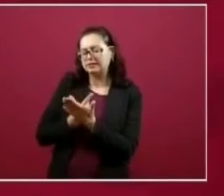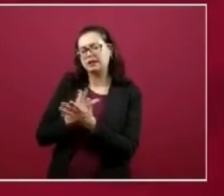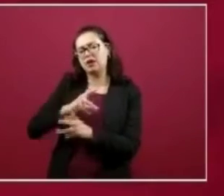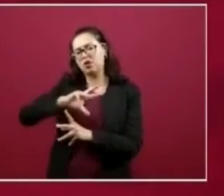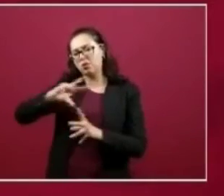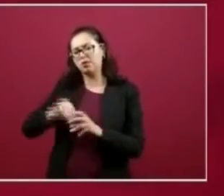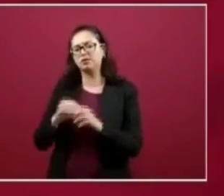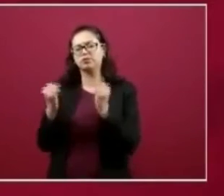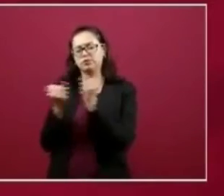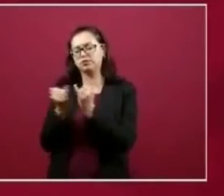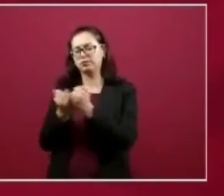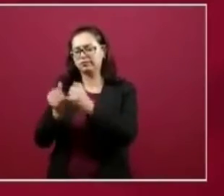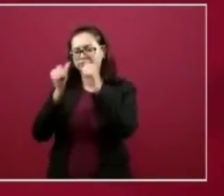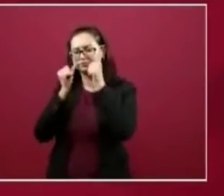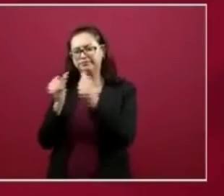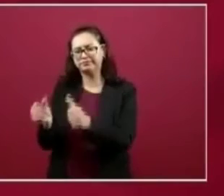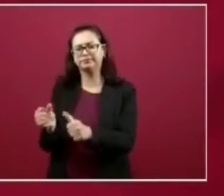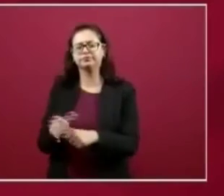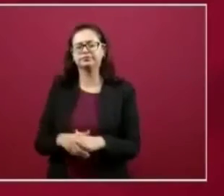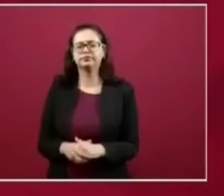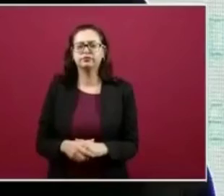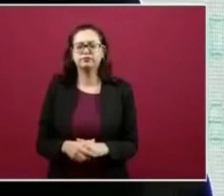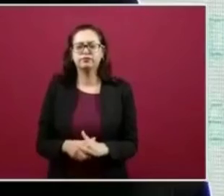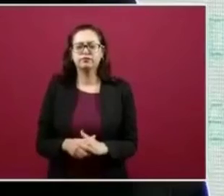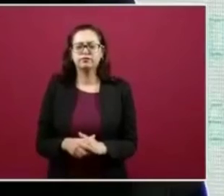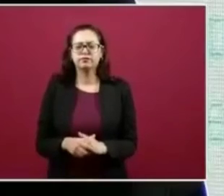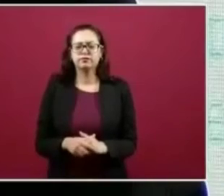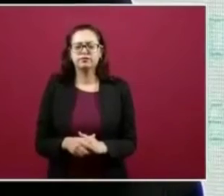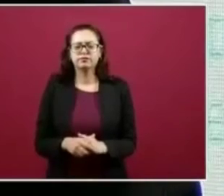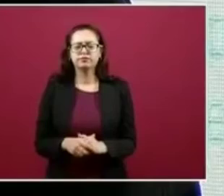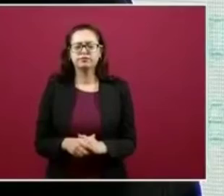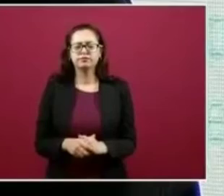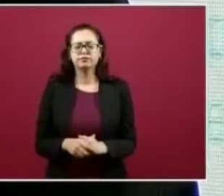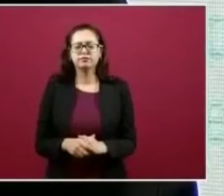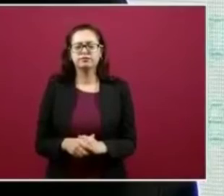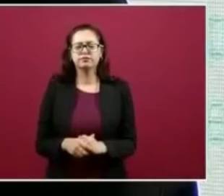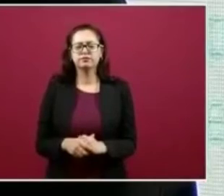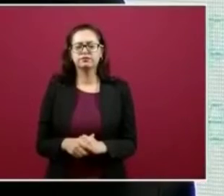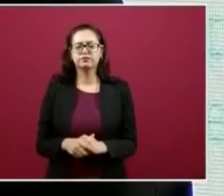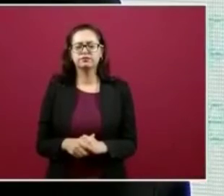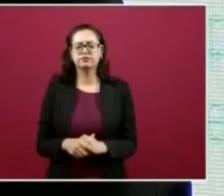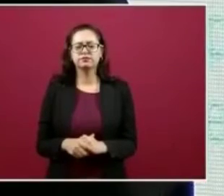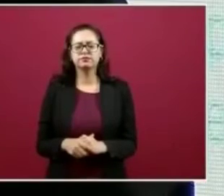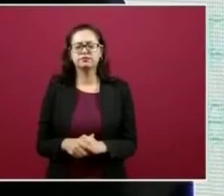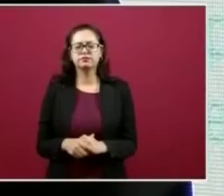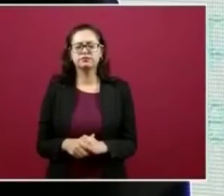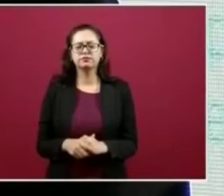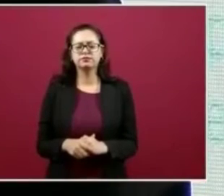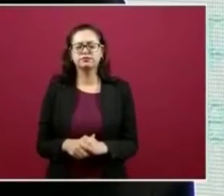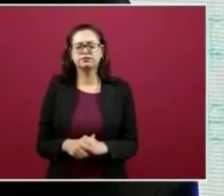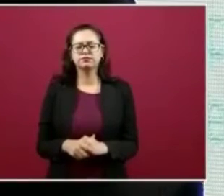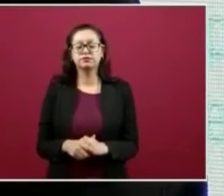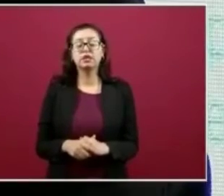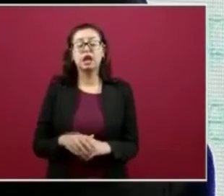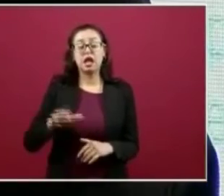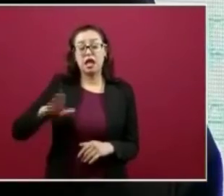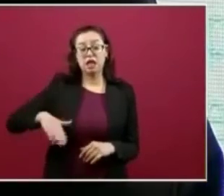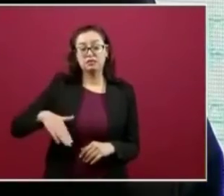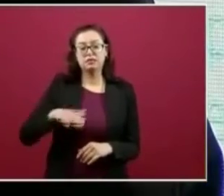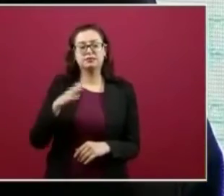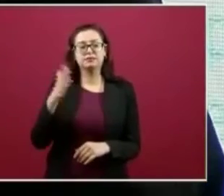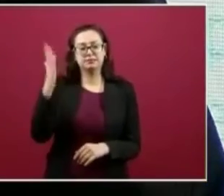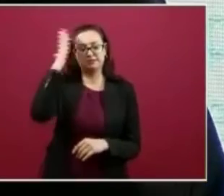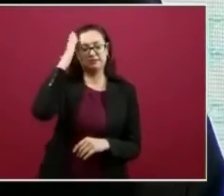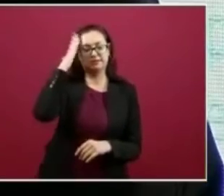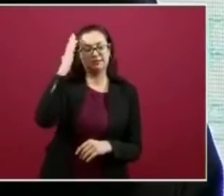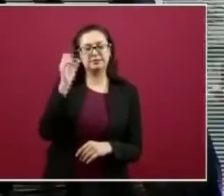integral para todos y todas ellas. En temas de alerta, como decía la secretaria,